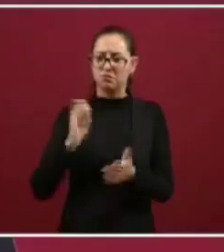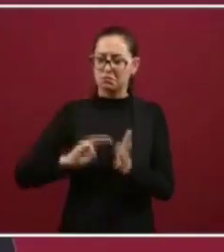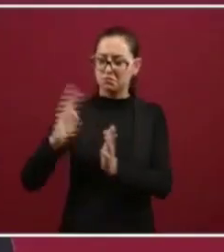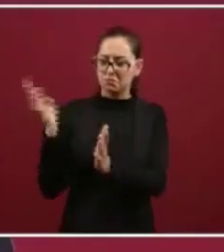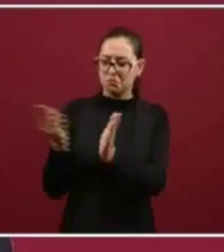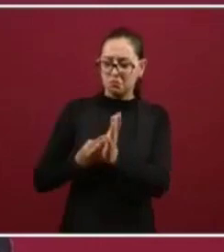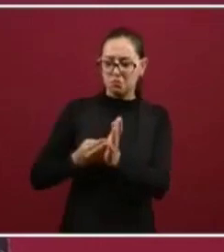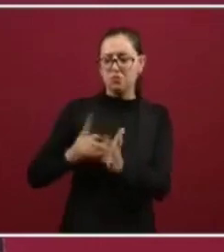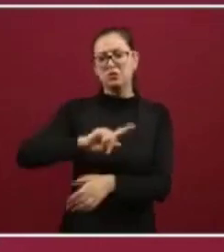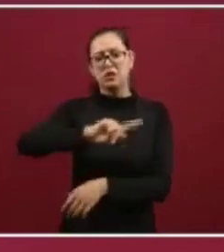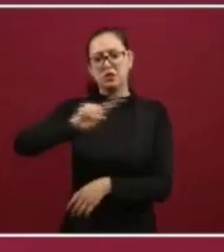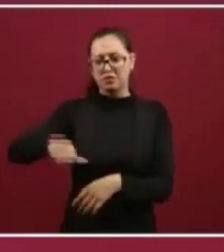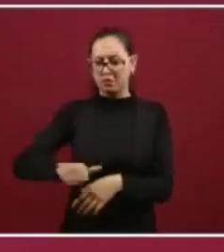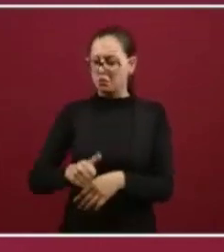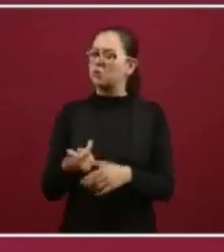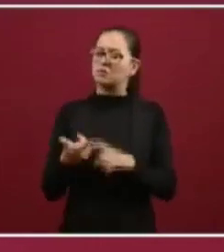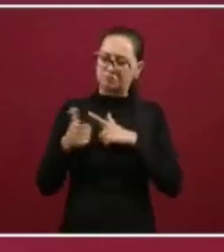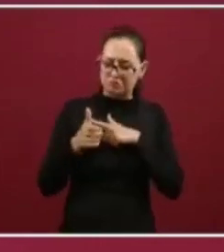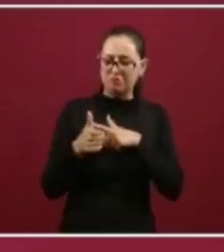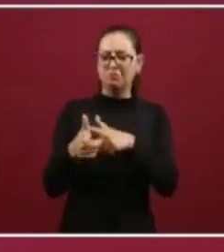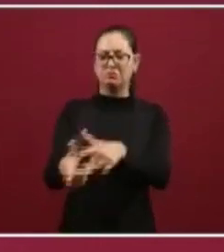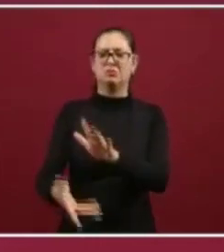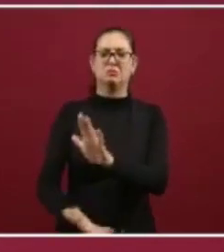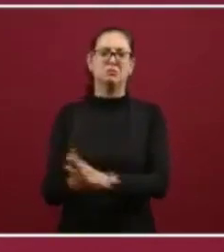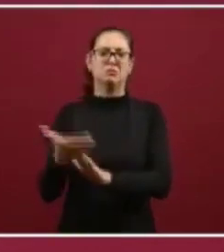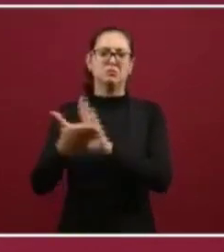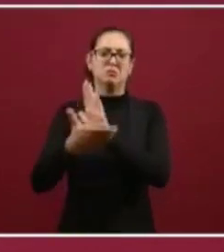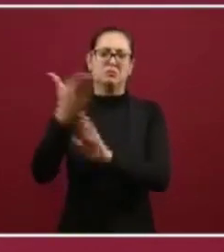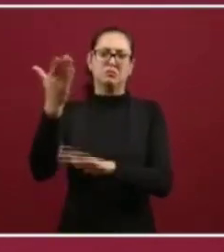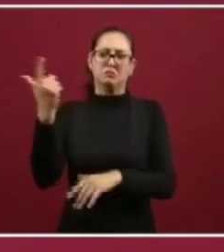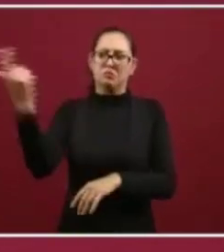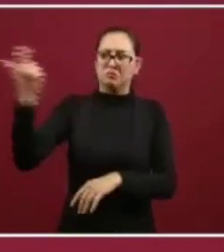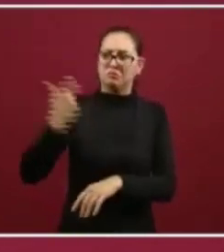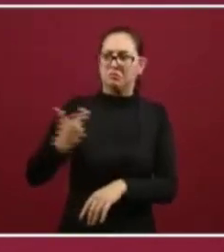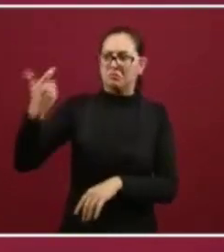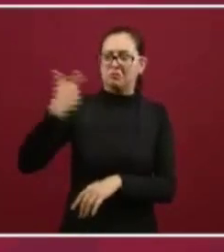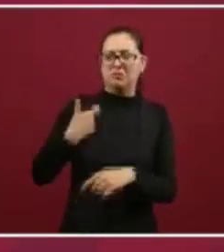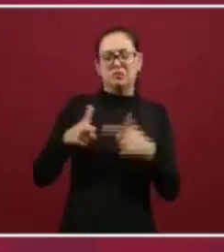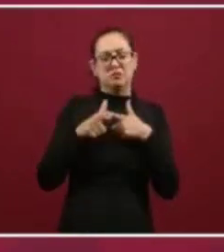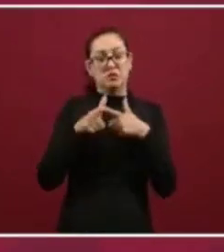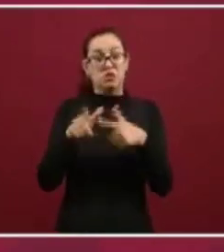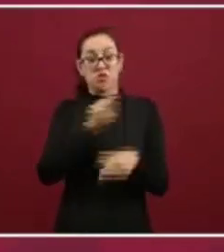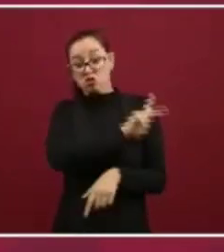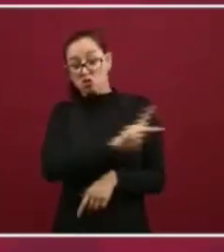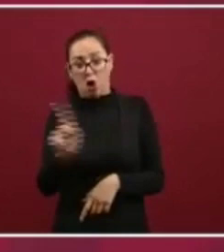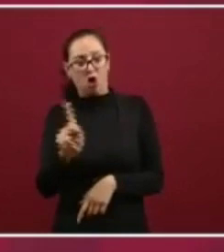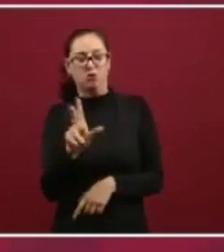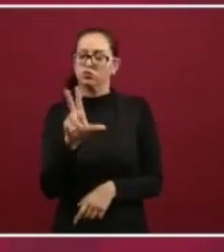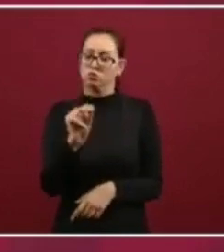seguir cobrando. No es general esto, pero sí hay